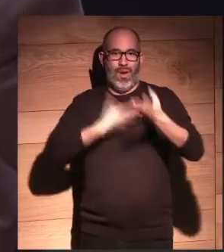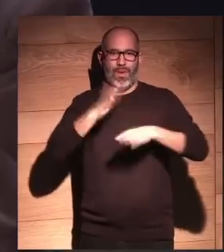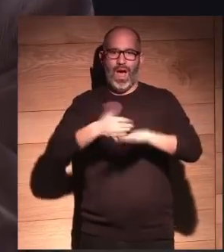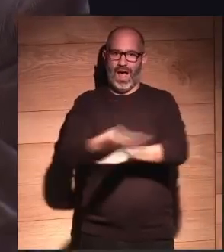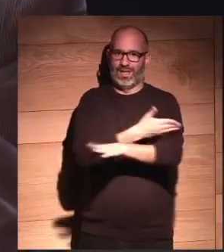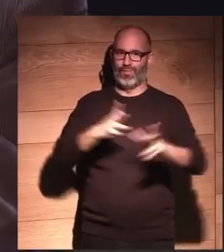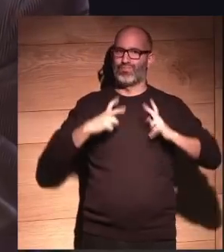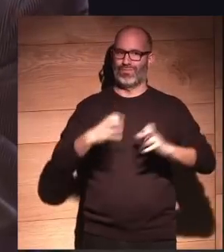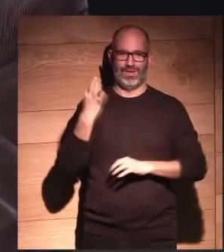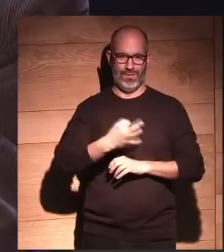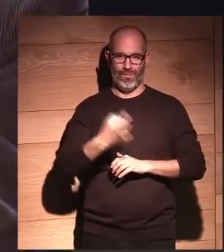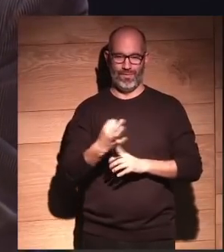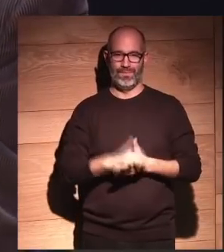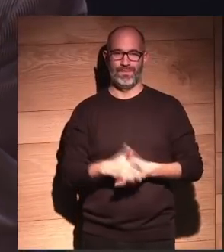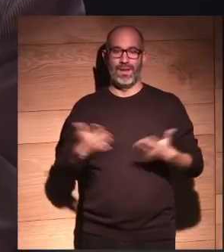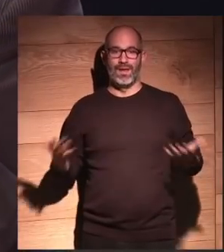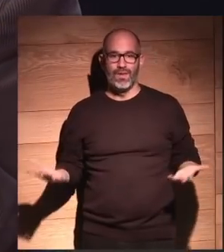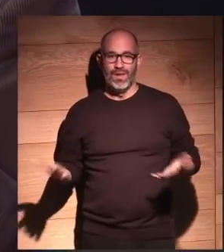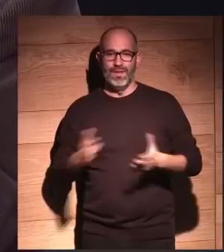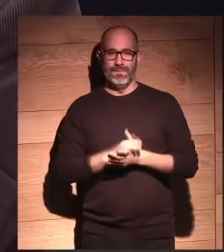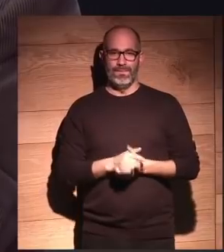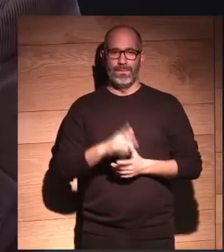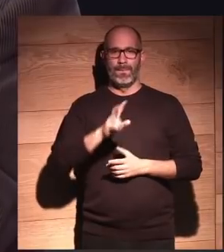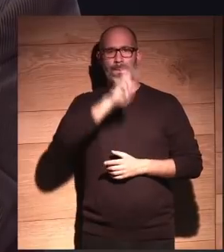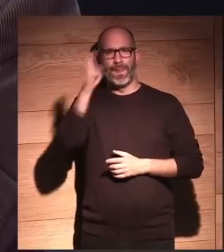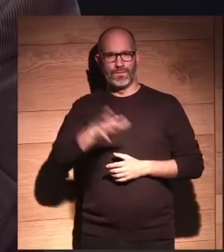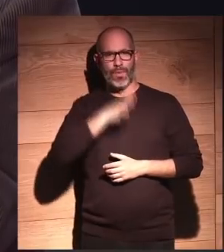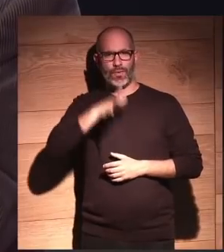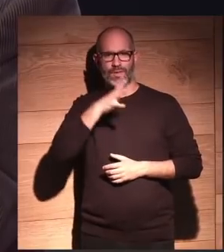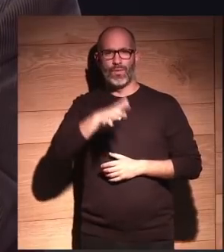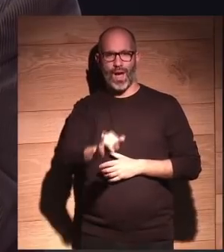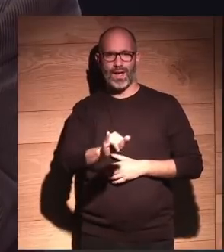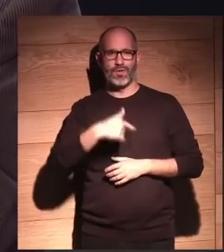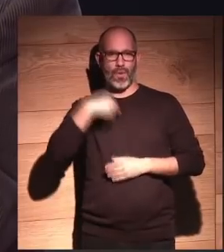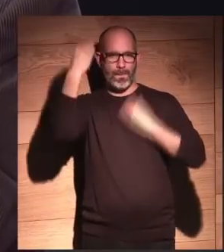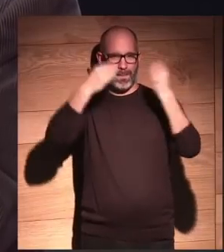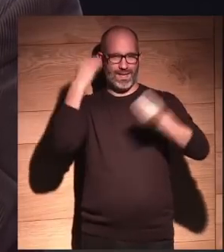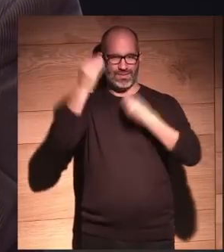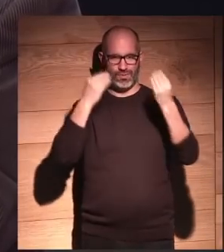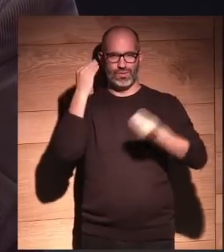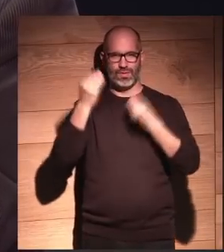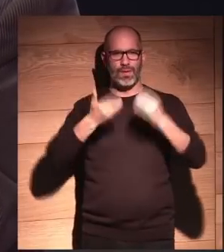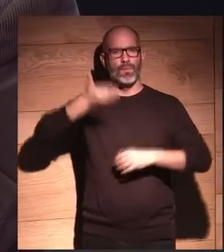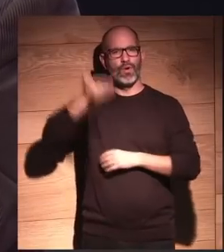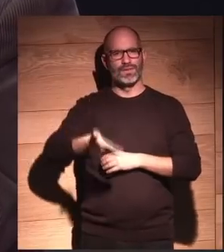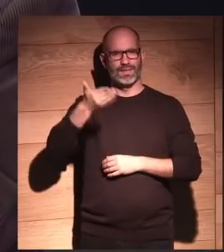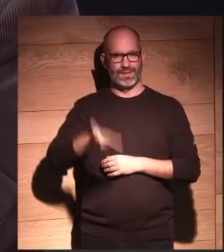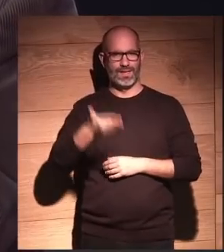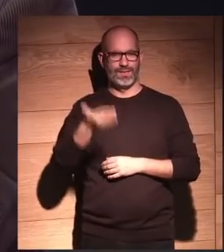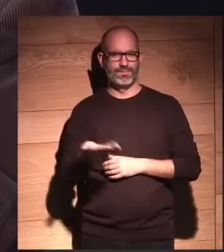De manera que. Pero hay una razón por la que yo creo que es